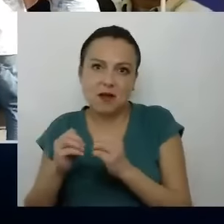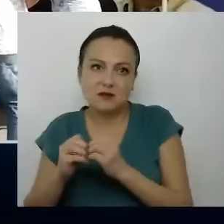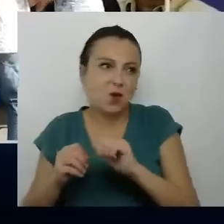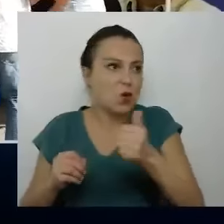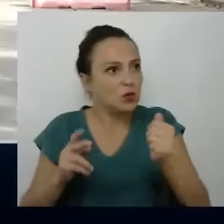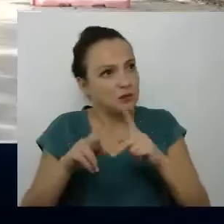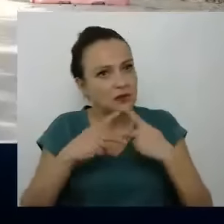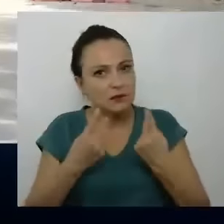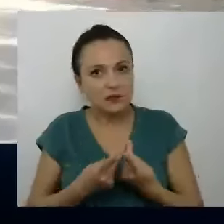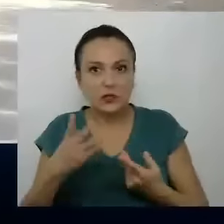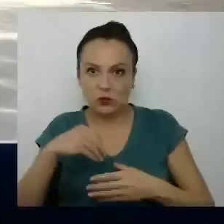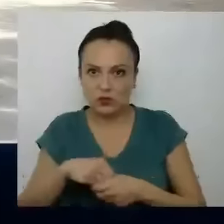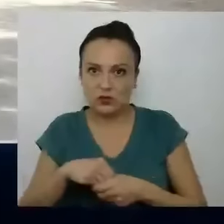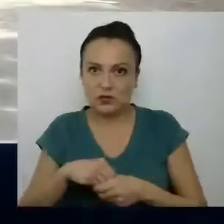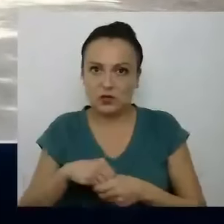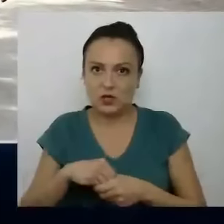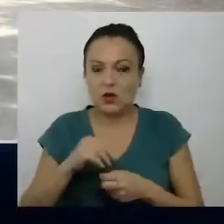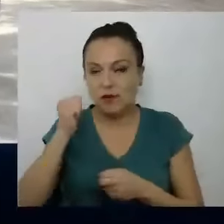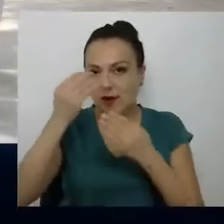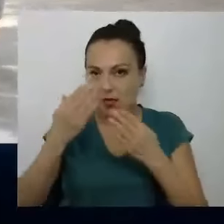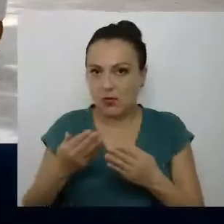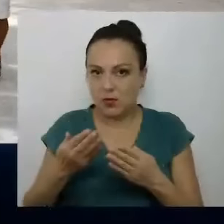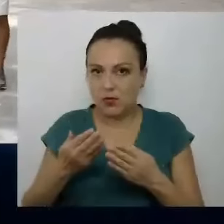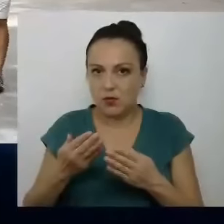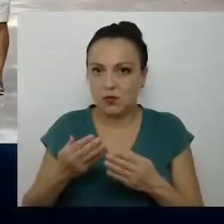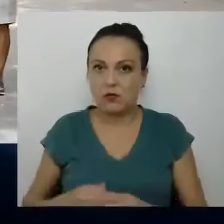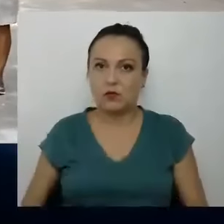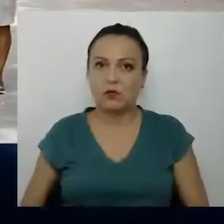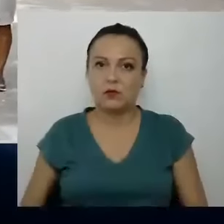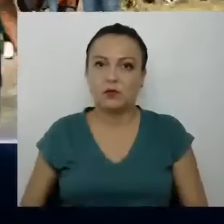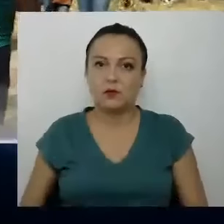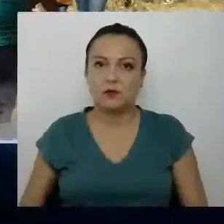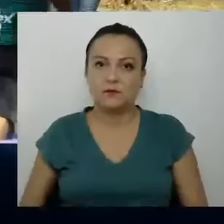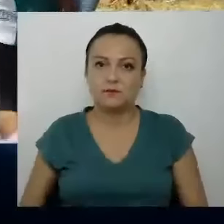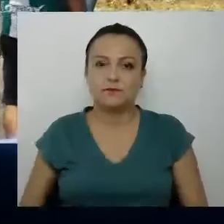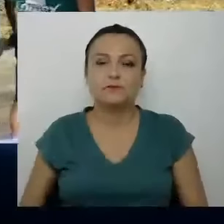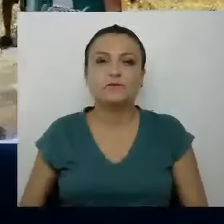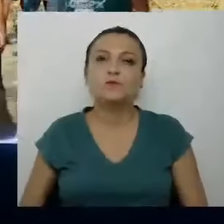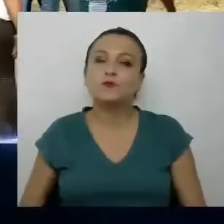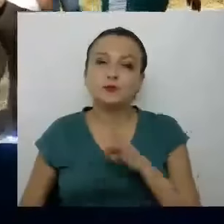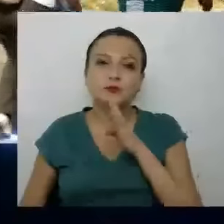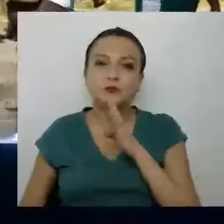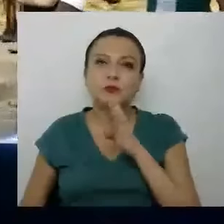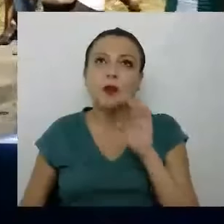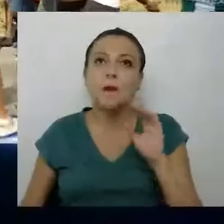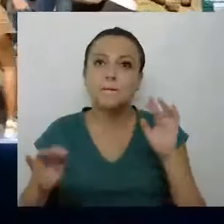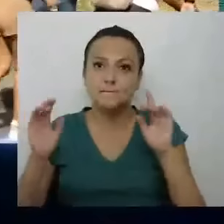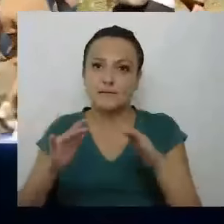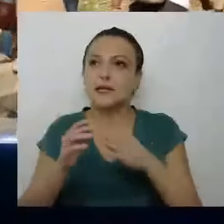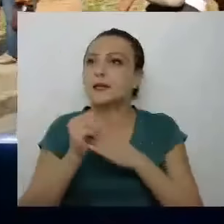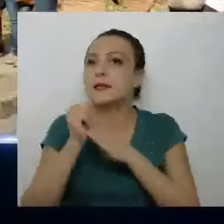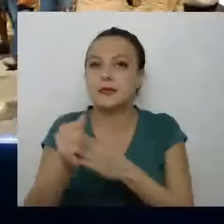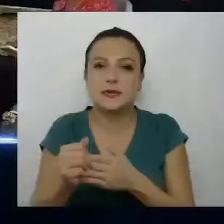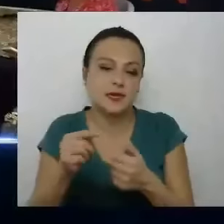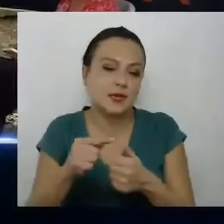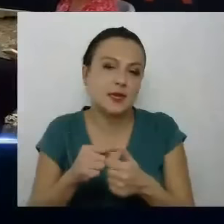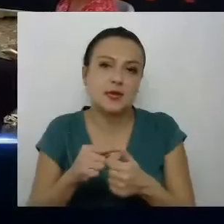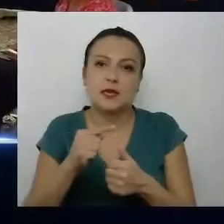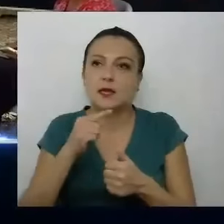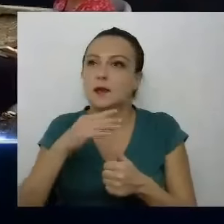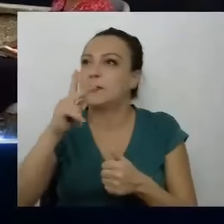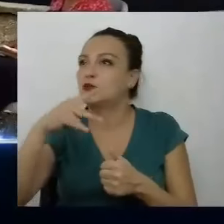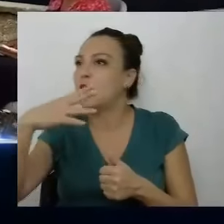partidos, incluyendo el partido ganador que fue Juntos. Me refiero a una presencia en guías, en signos